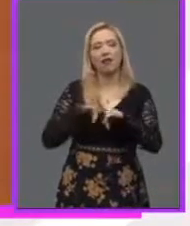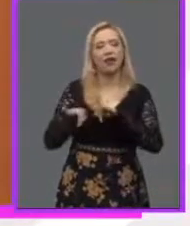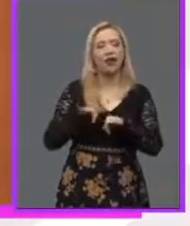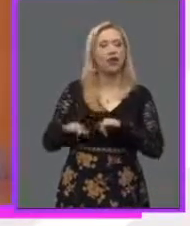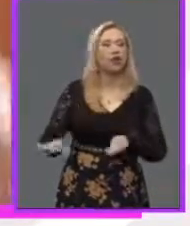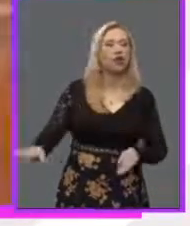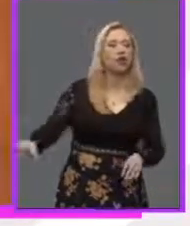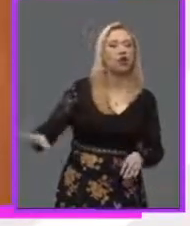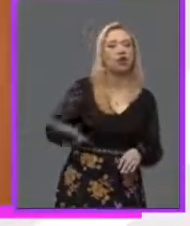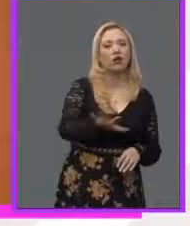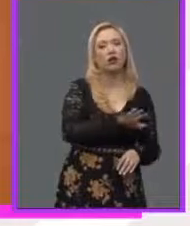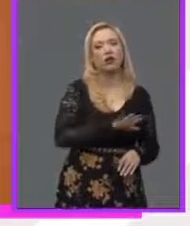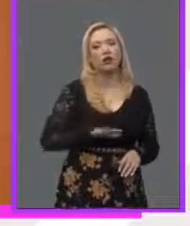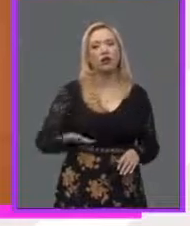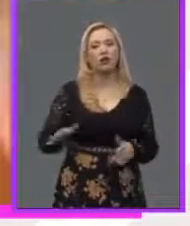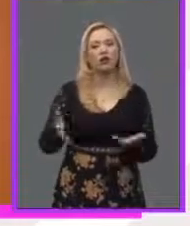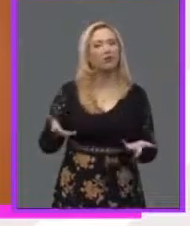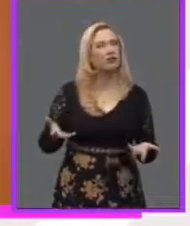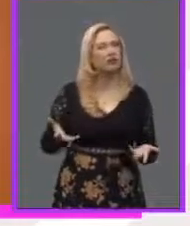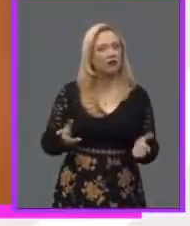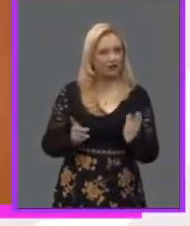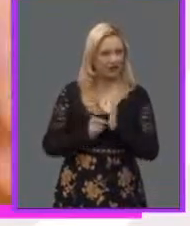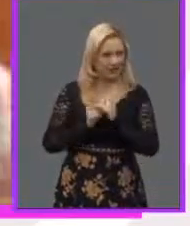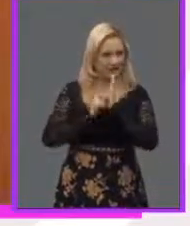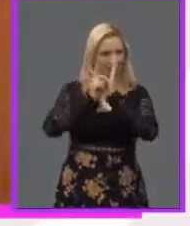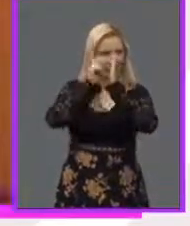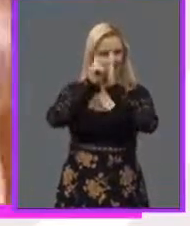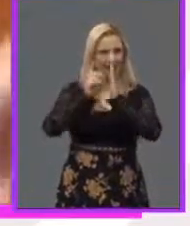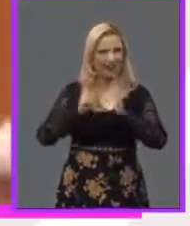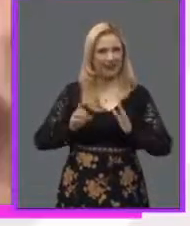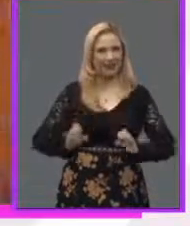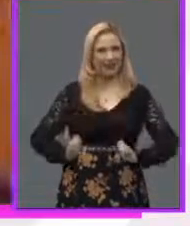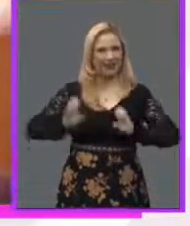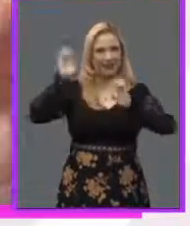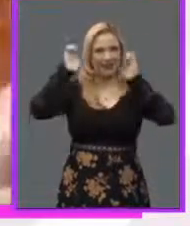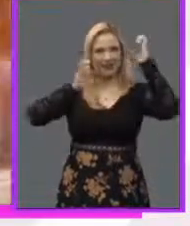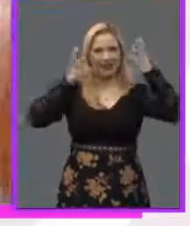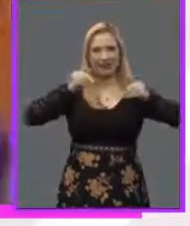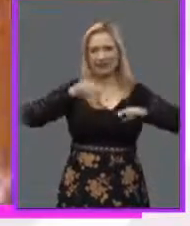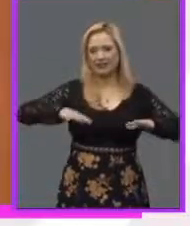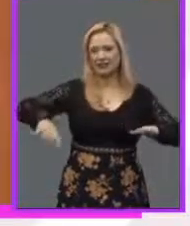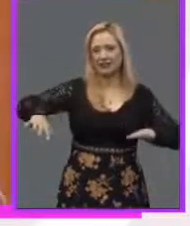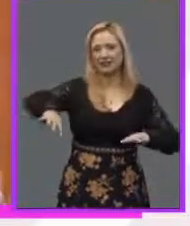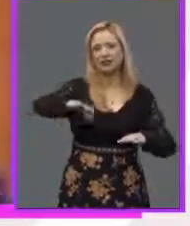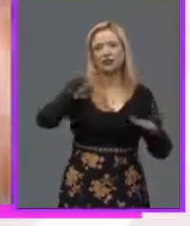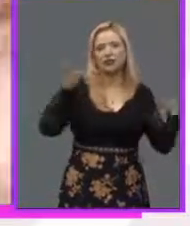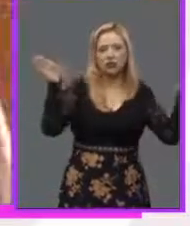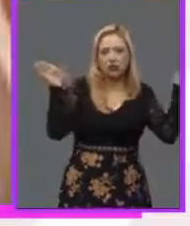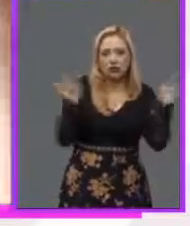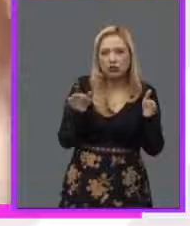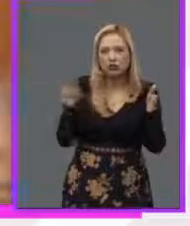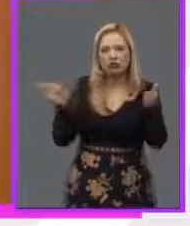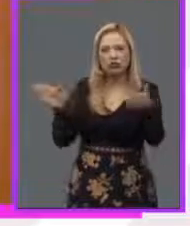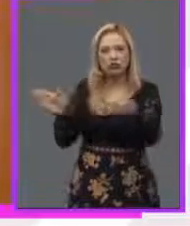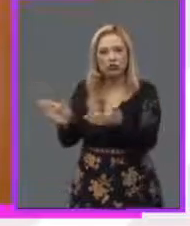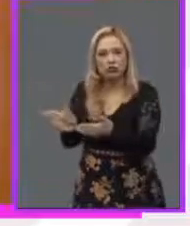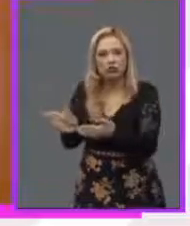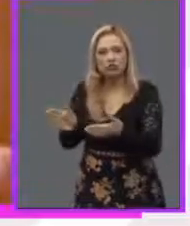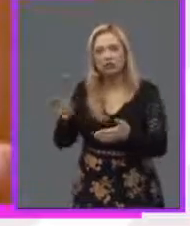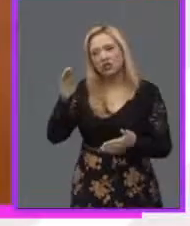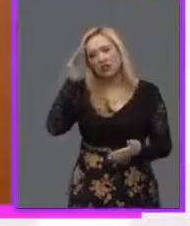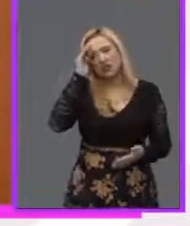trabajadores, habitación, ¿cómo se llama? Unidades habitacionales construidas pensando